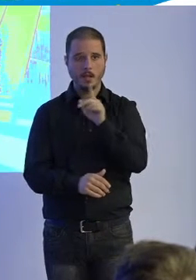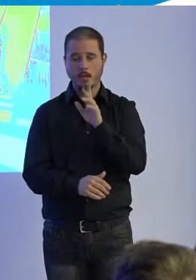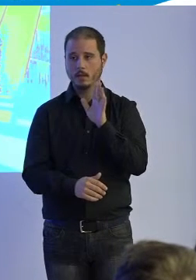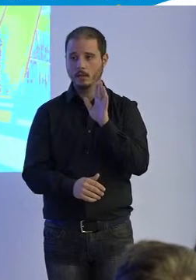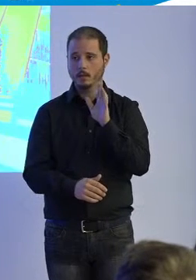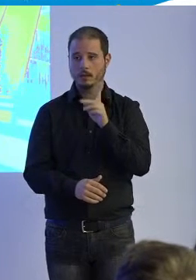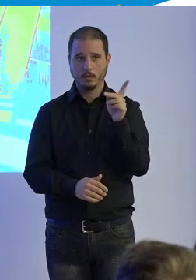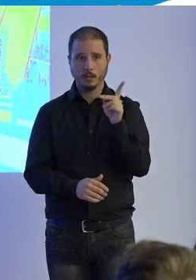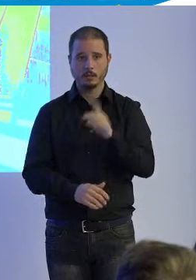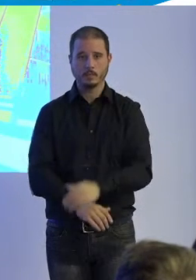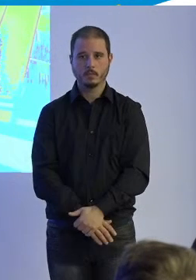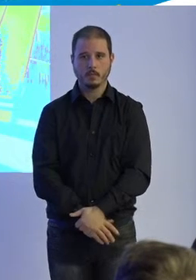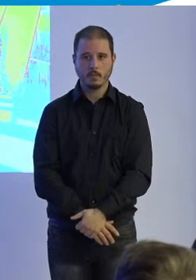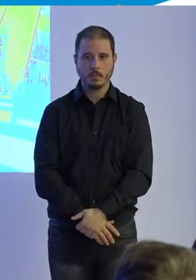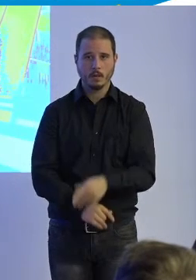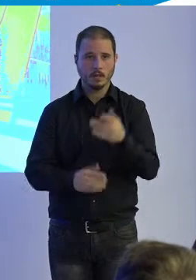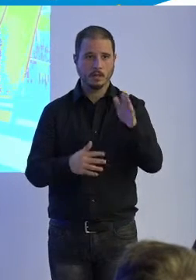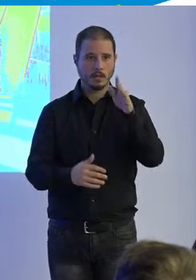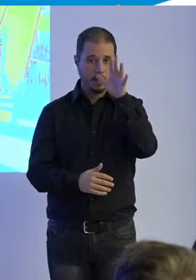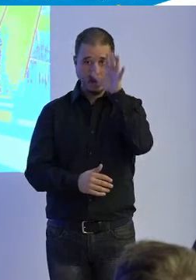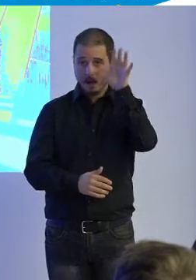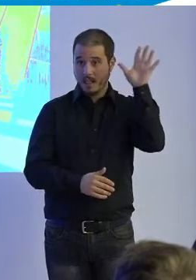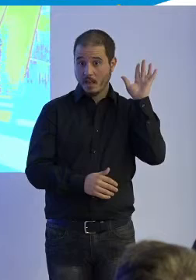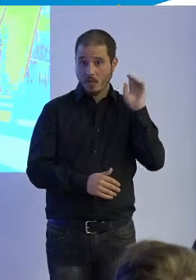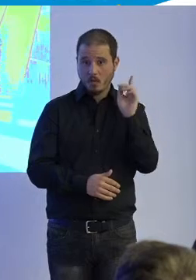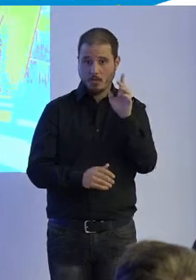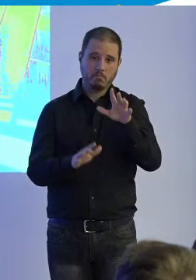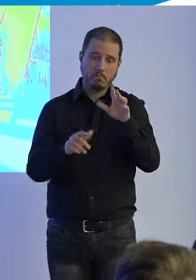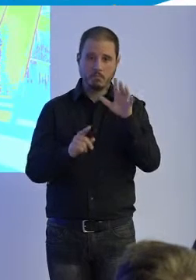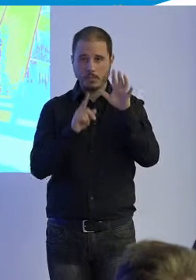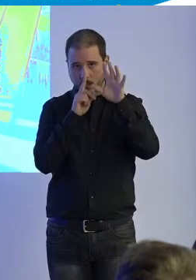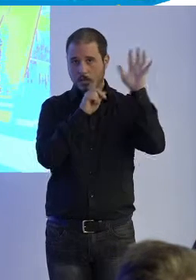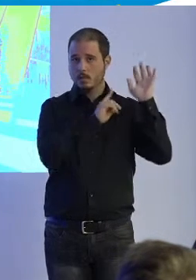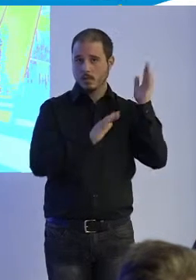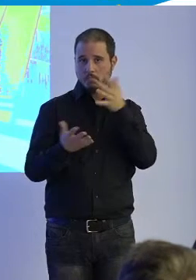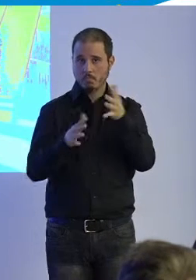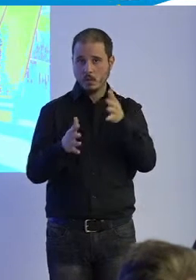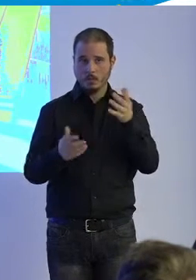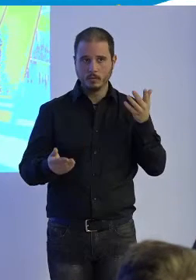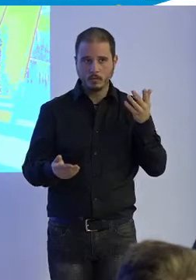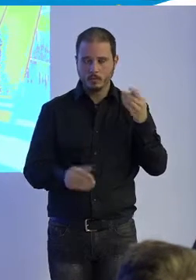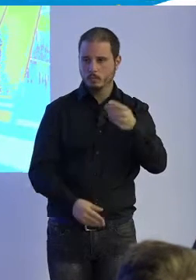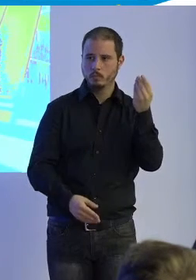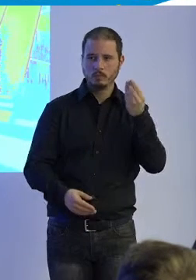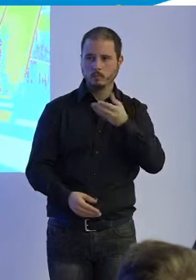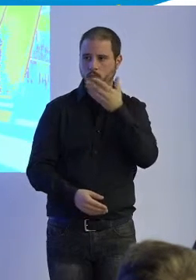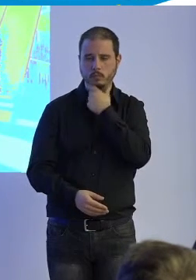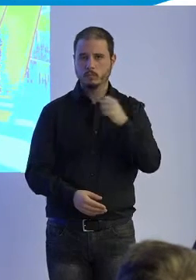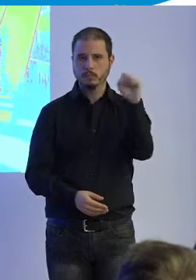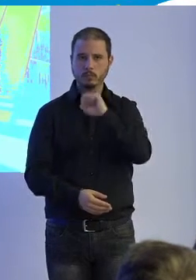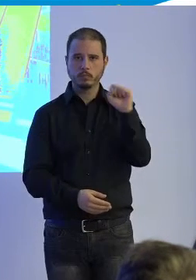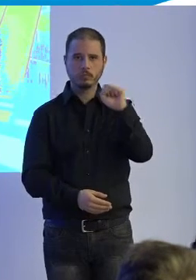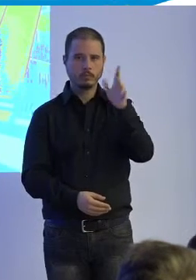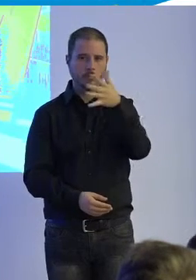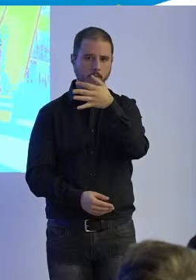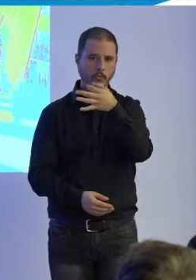Ya lo veis, todo era hace 5 años solo, 5 o 6 años, todo era muy chulo, chulísimo.